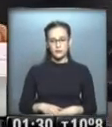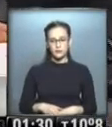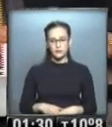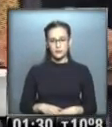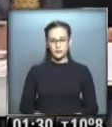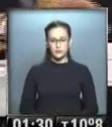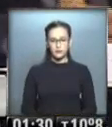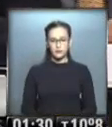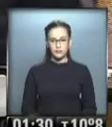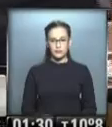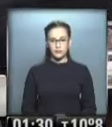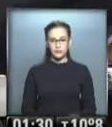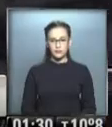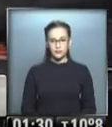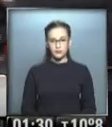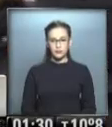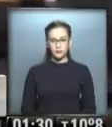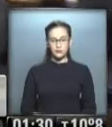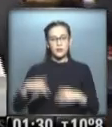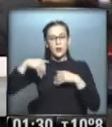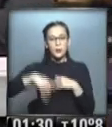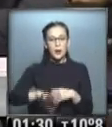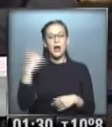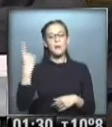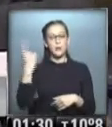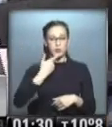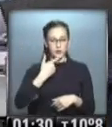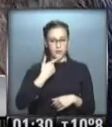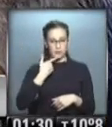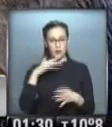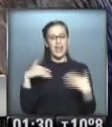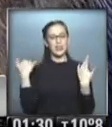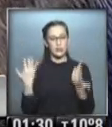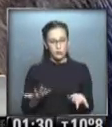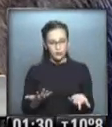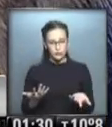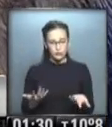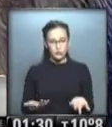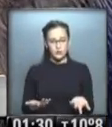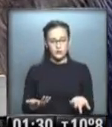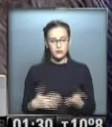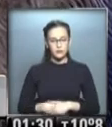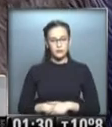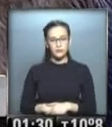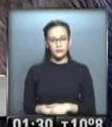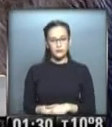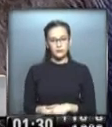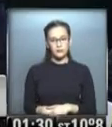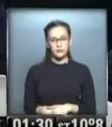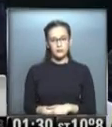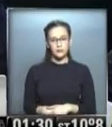A partir del 1 de septiembre, esto quiere decir, a partir de los haberes que